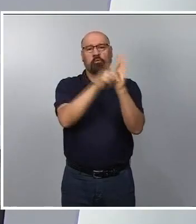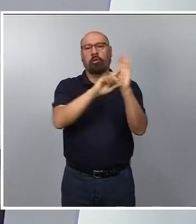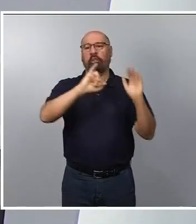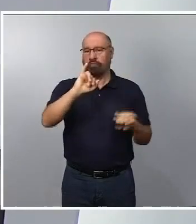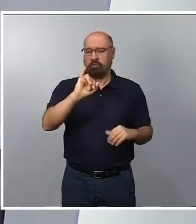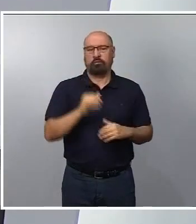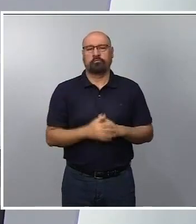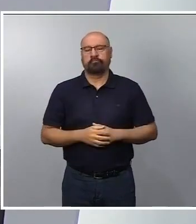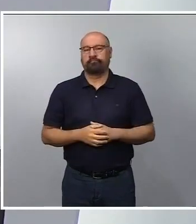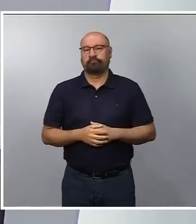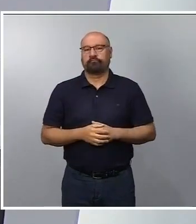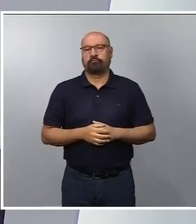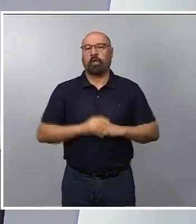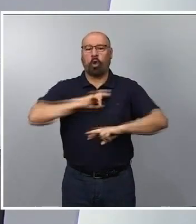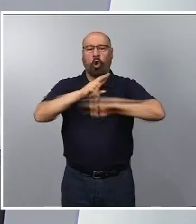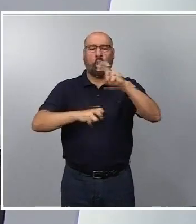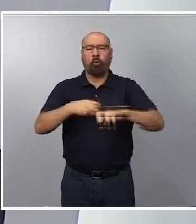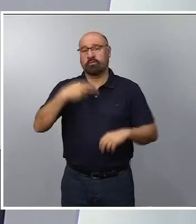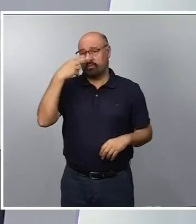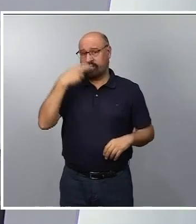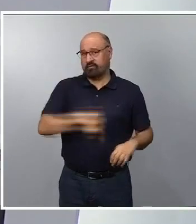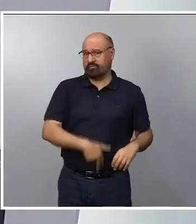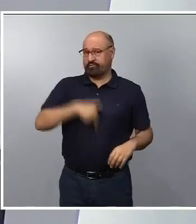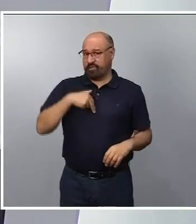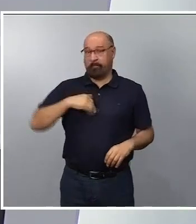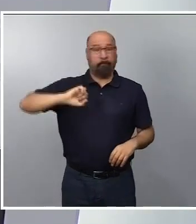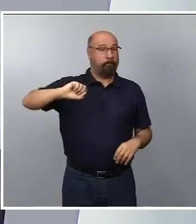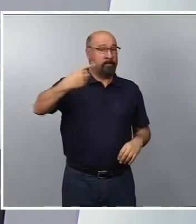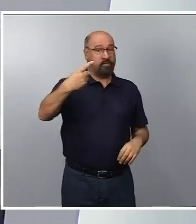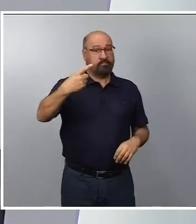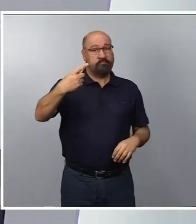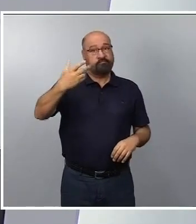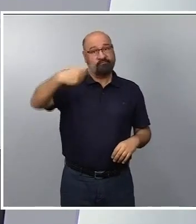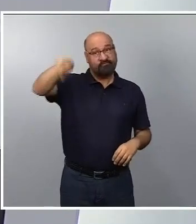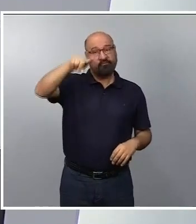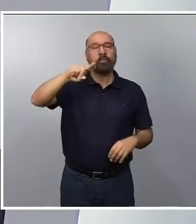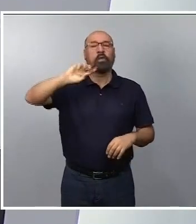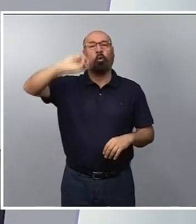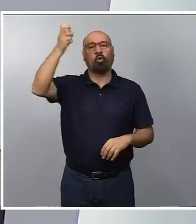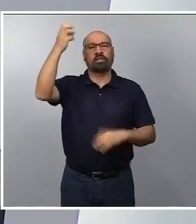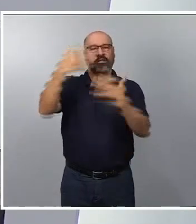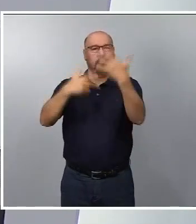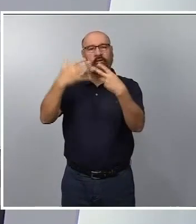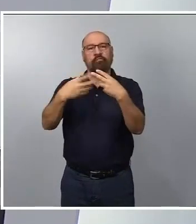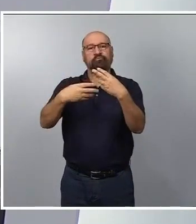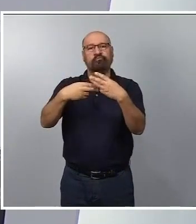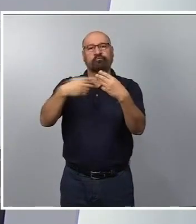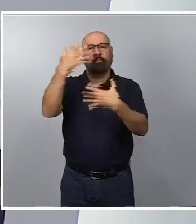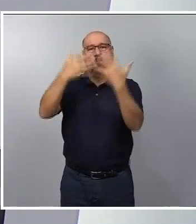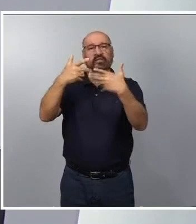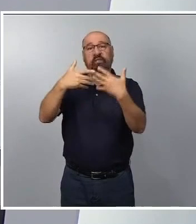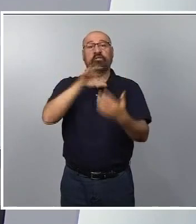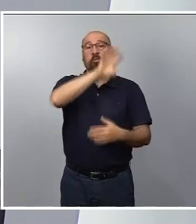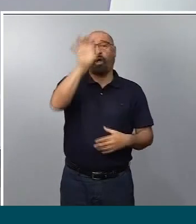Asumimos obras de interés general que corresponden en principio a outras administraciones autonómicas que non se han llevado a la